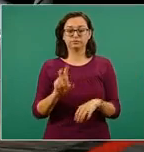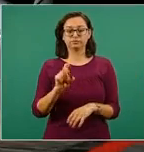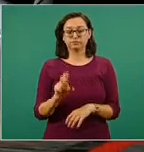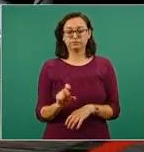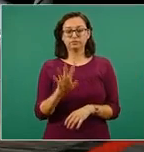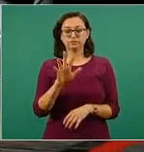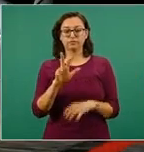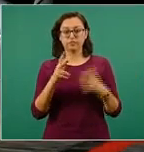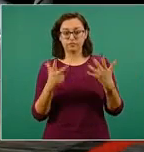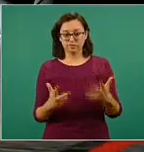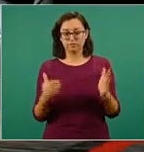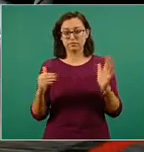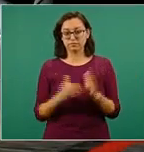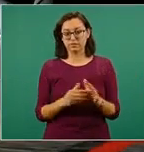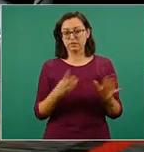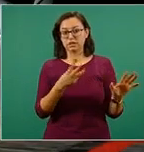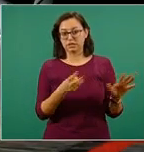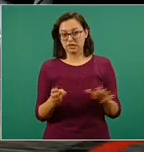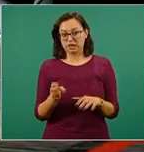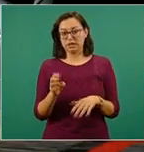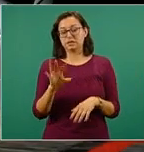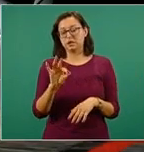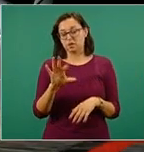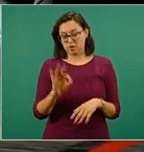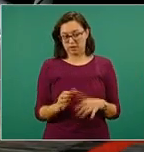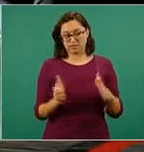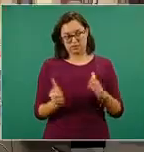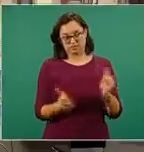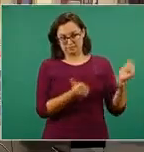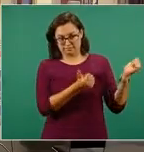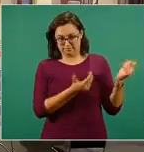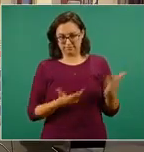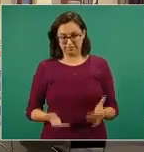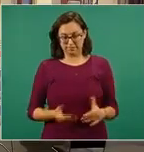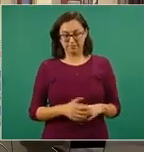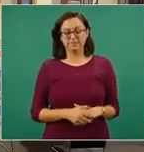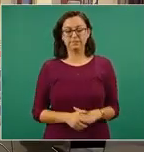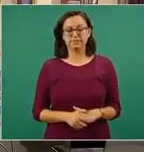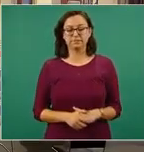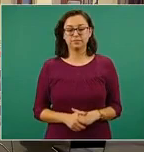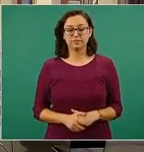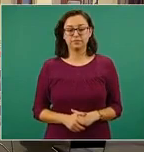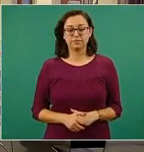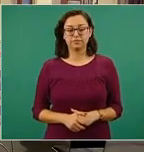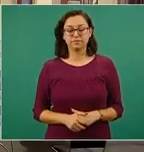938,340 dosis el 30 de abril arribaron a nuestro país.